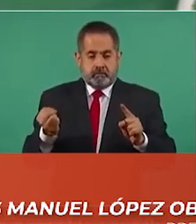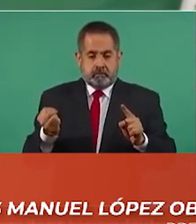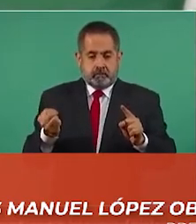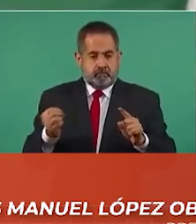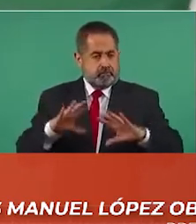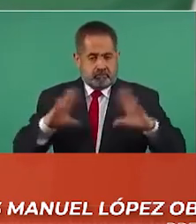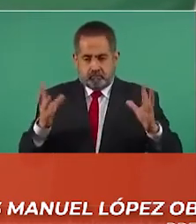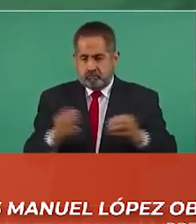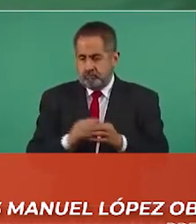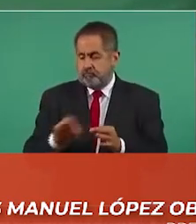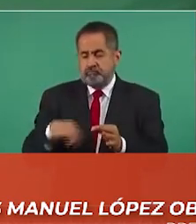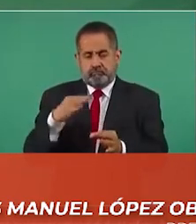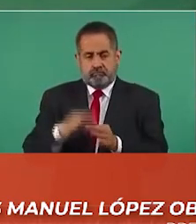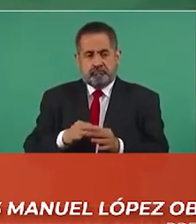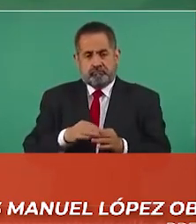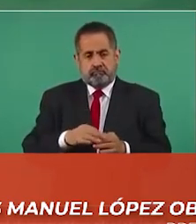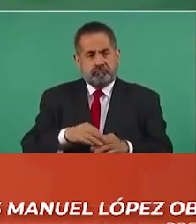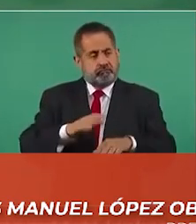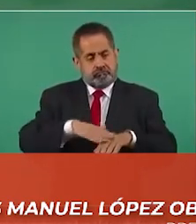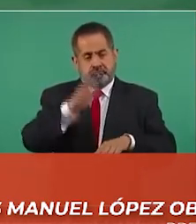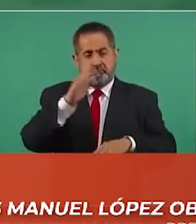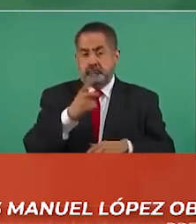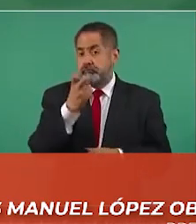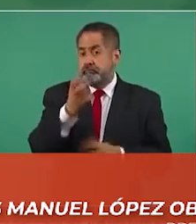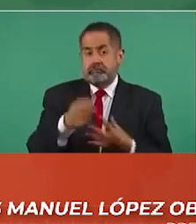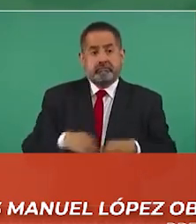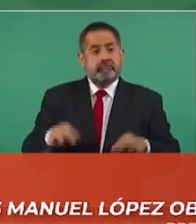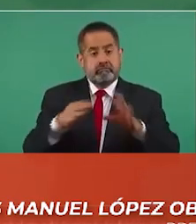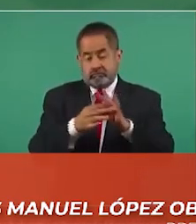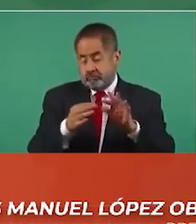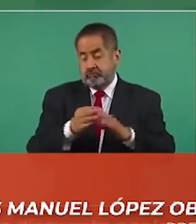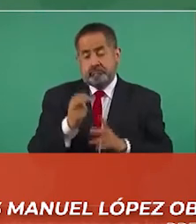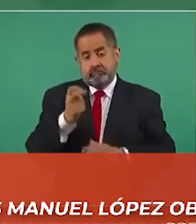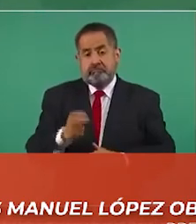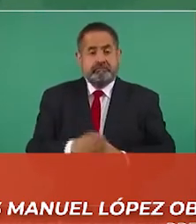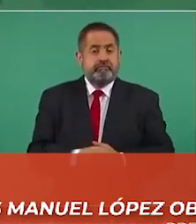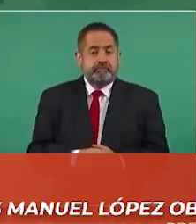a todos los adultos mayores. Esto es muy importante,